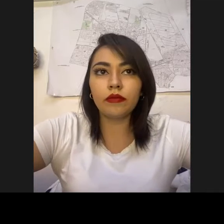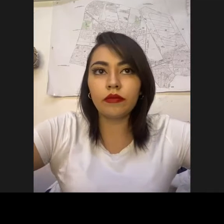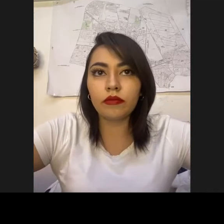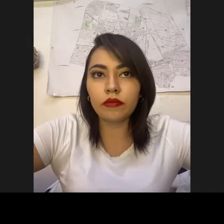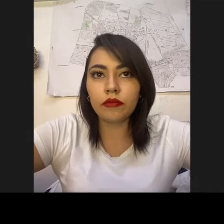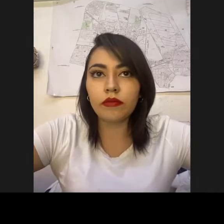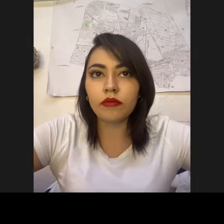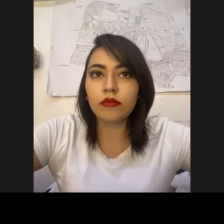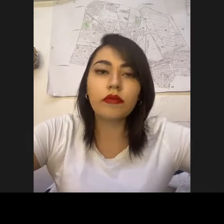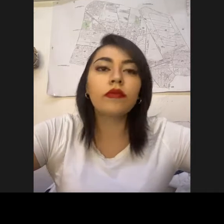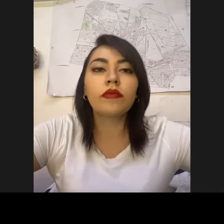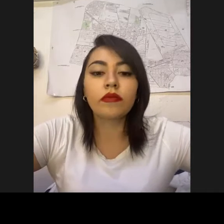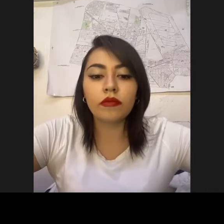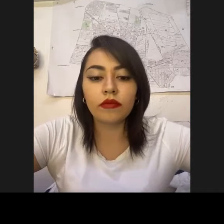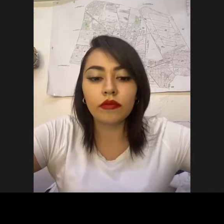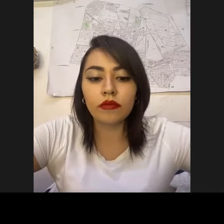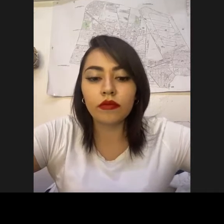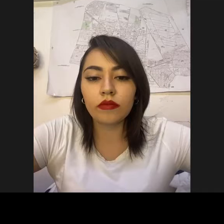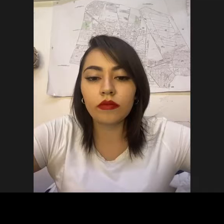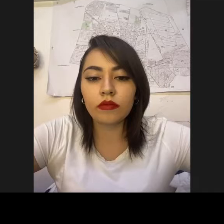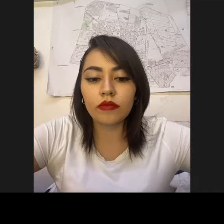Diputado Eleazar Rubio Aldarán.